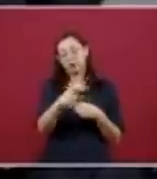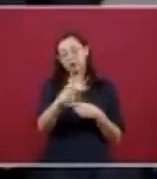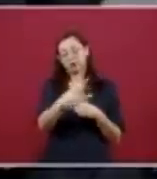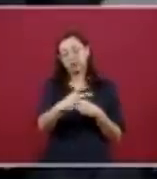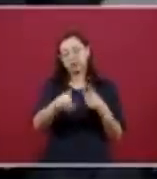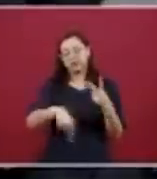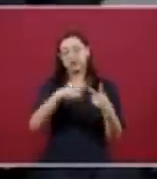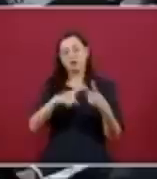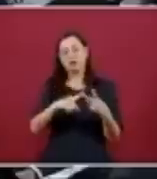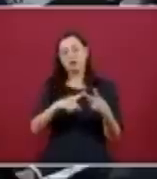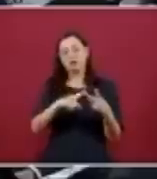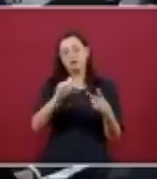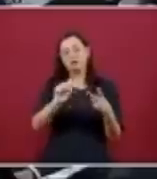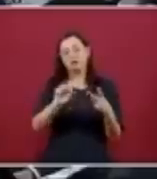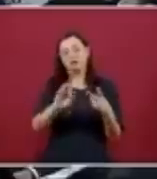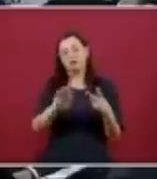la